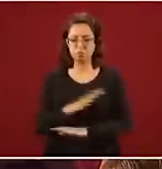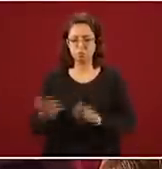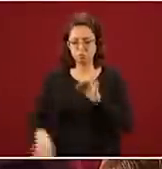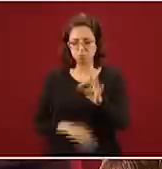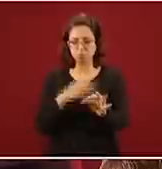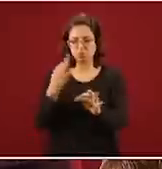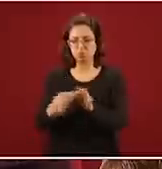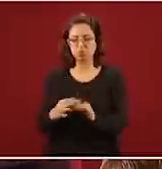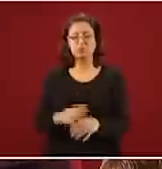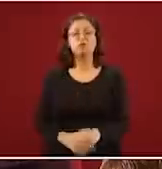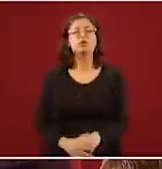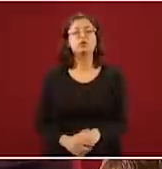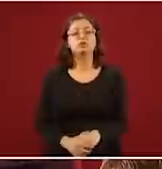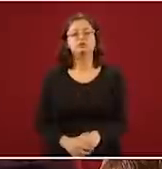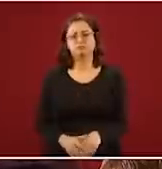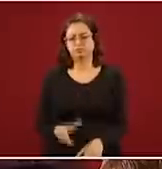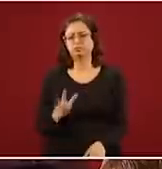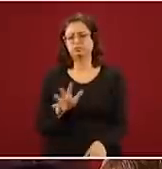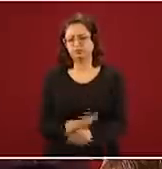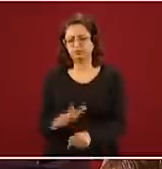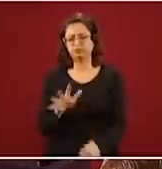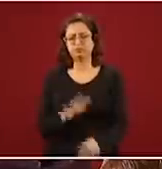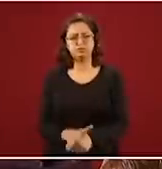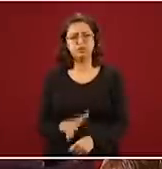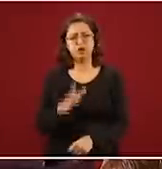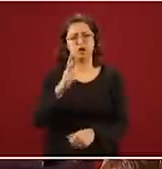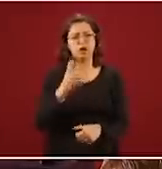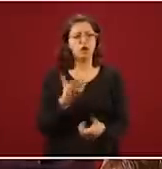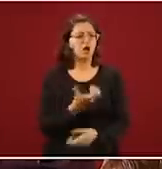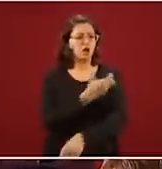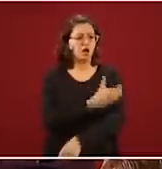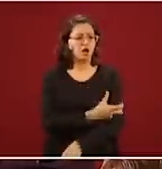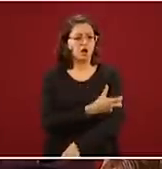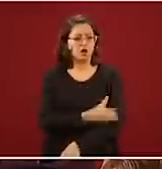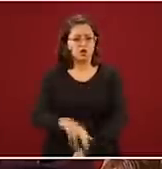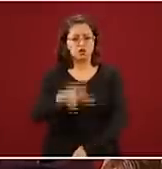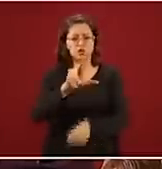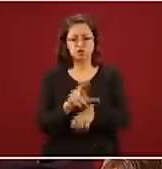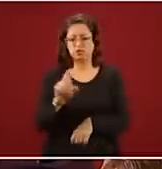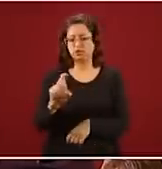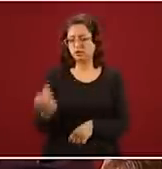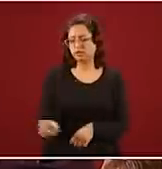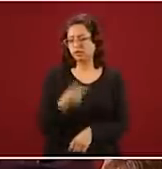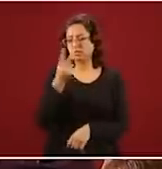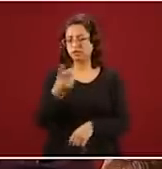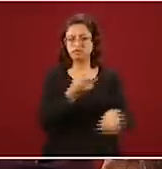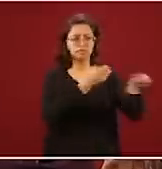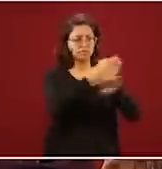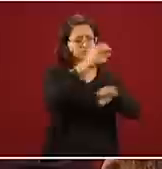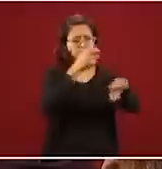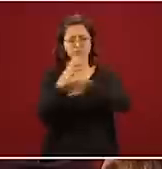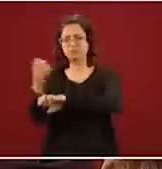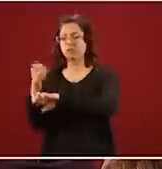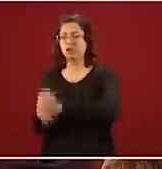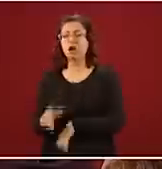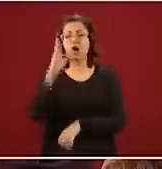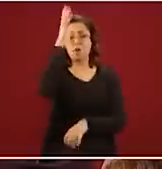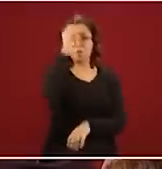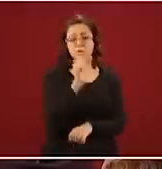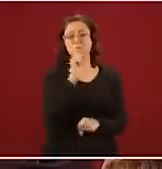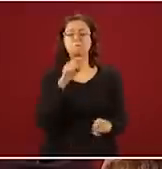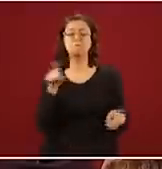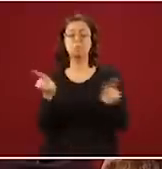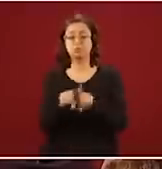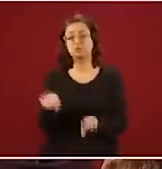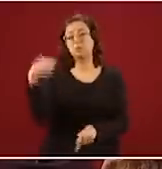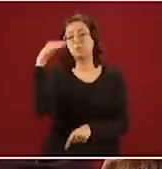de coordinación con los 32 estados, hay compra de medicamentos, equipos y otros insumos